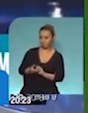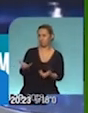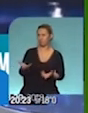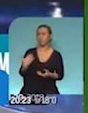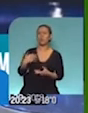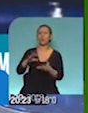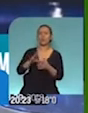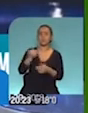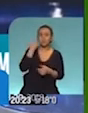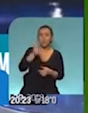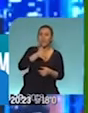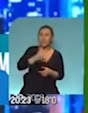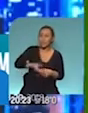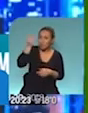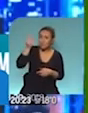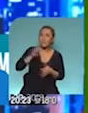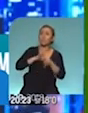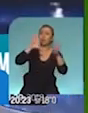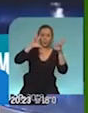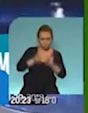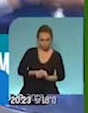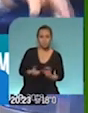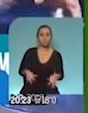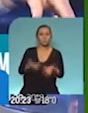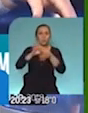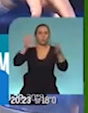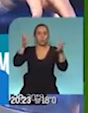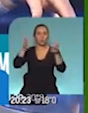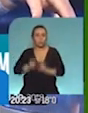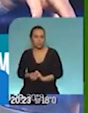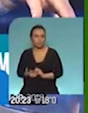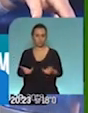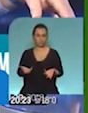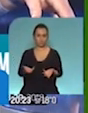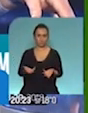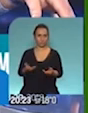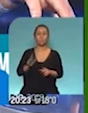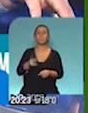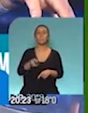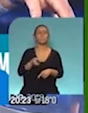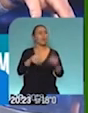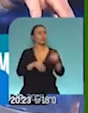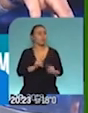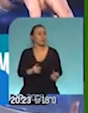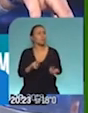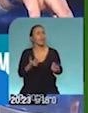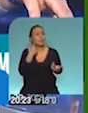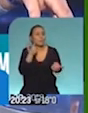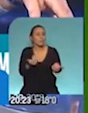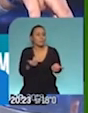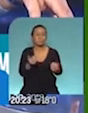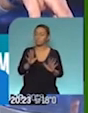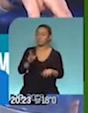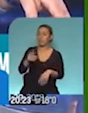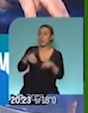que fue su mandato presidencial y como gobernador, en vínculo con un hecho que